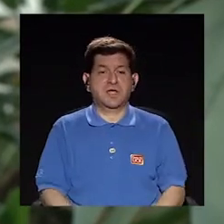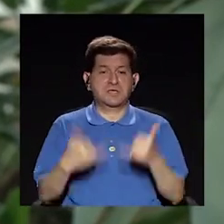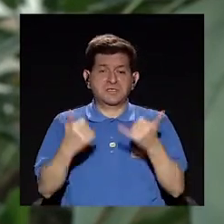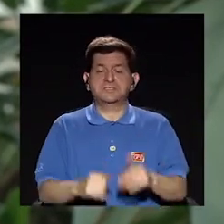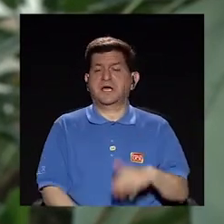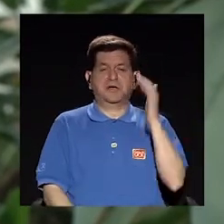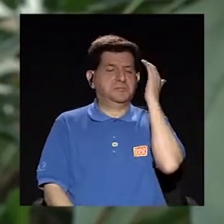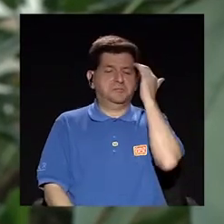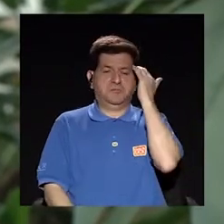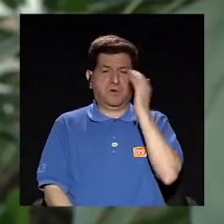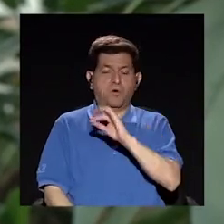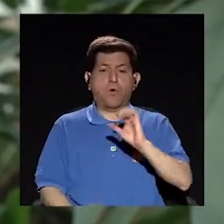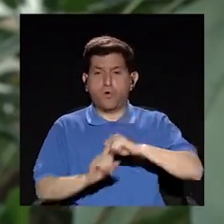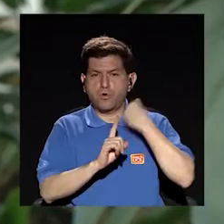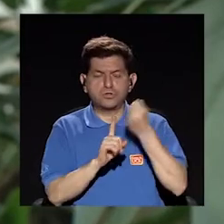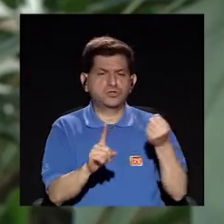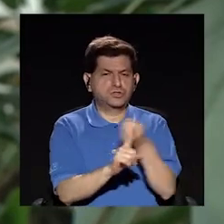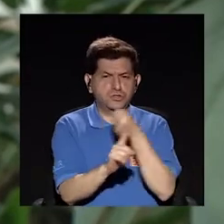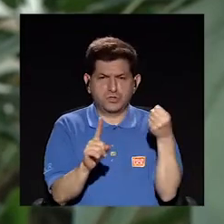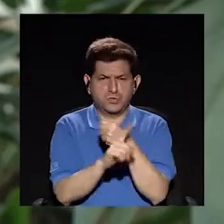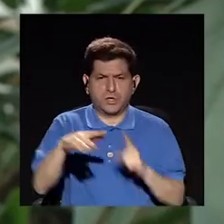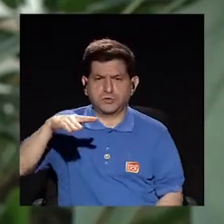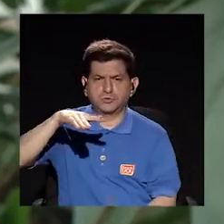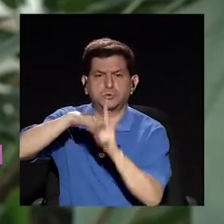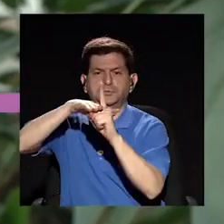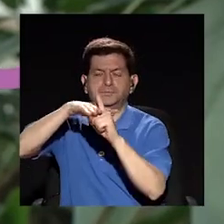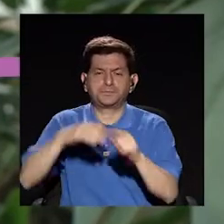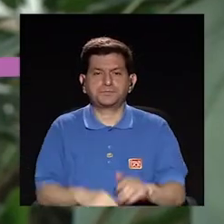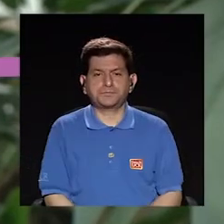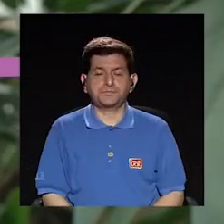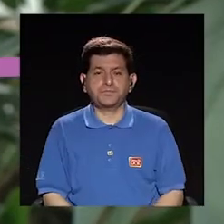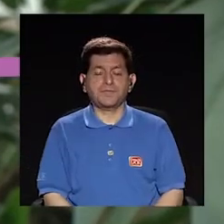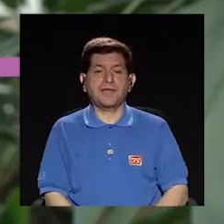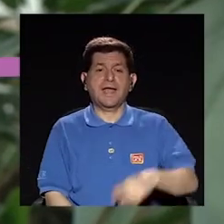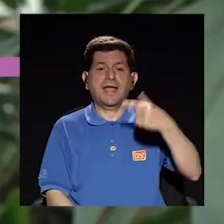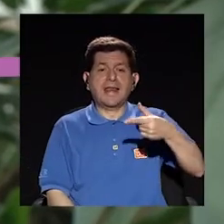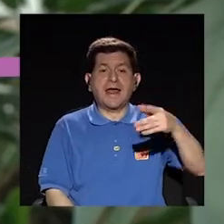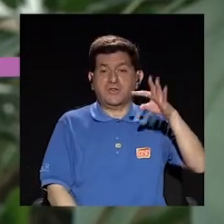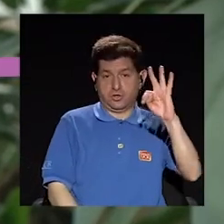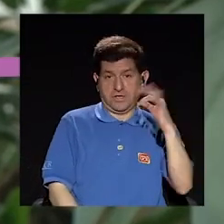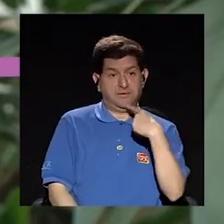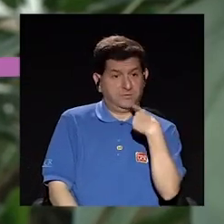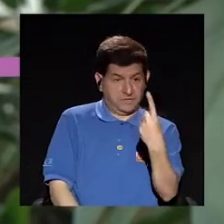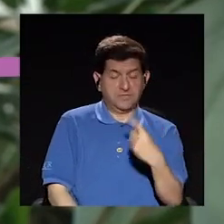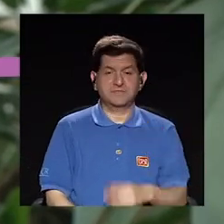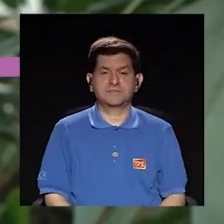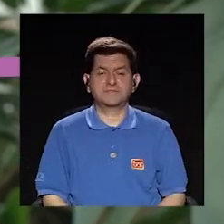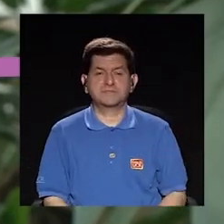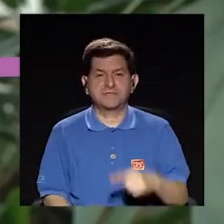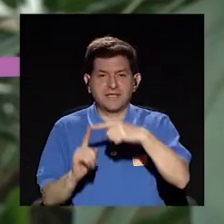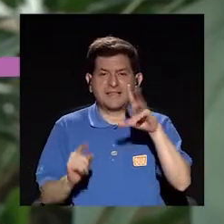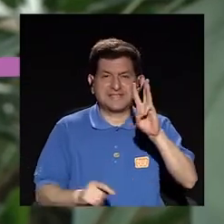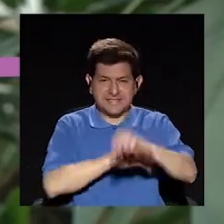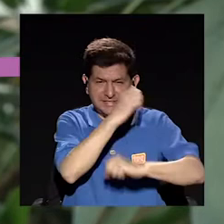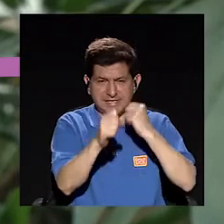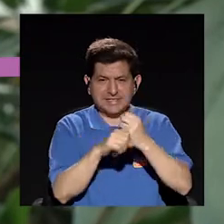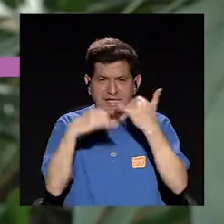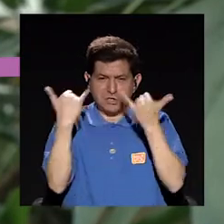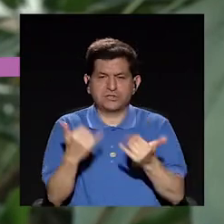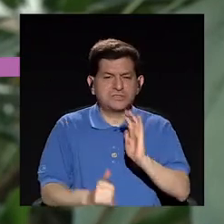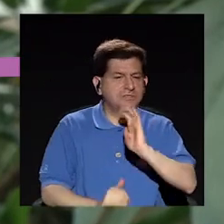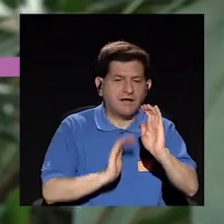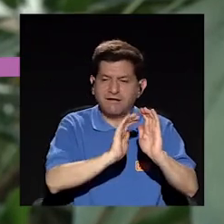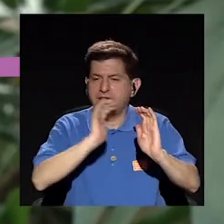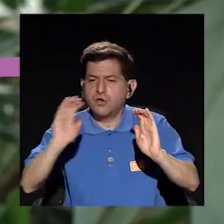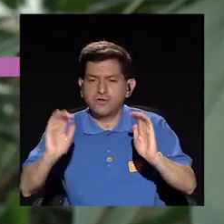conciencia o a caer, por ejemplo, en episodios violentos, ¿verdad? Entonces, don Gerardo Tálamo plantea que a partir de los 6 años los niños